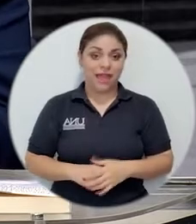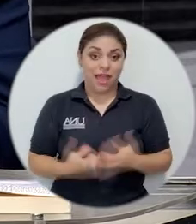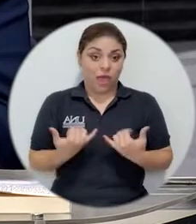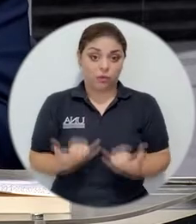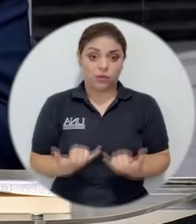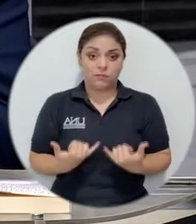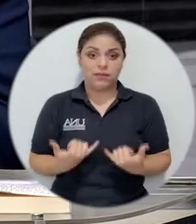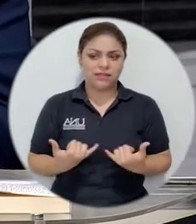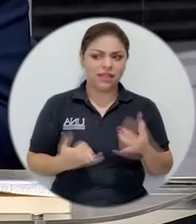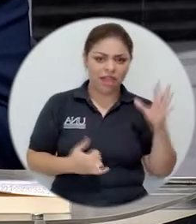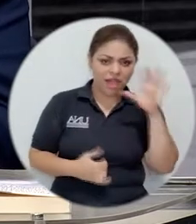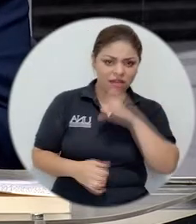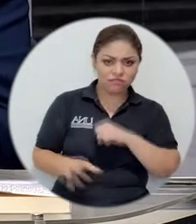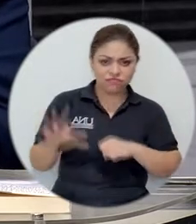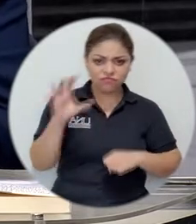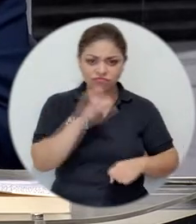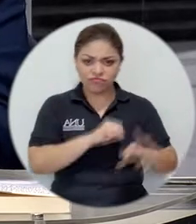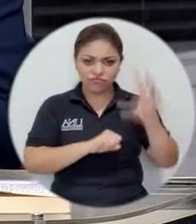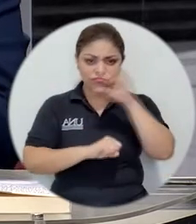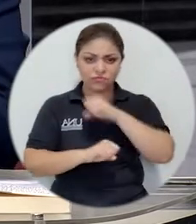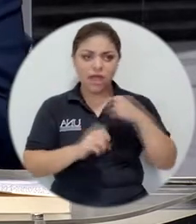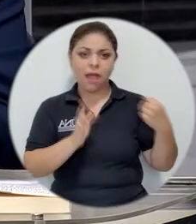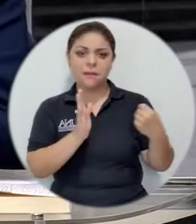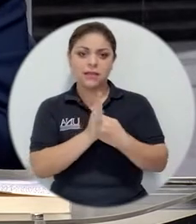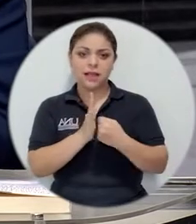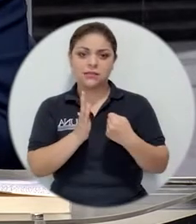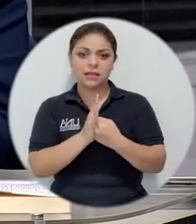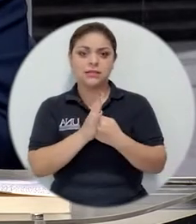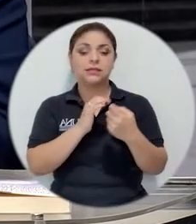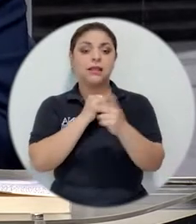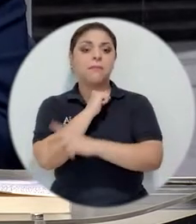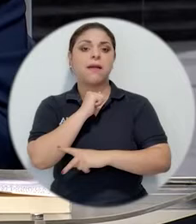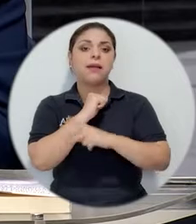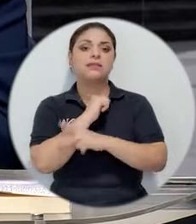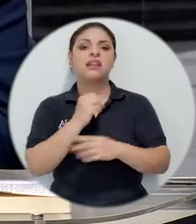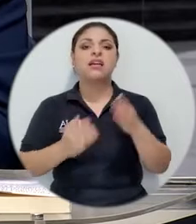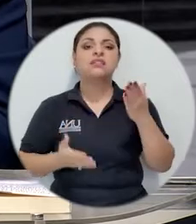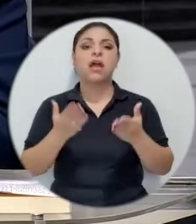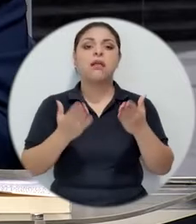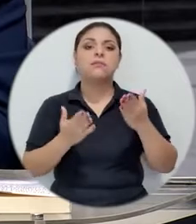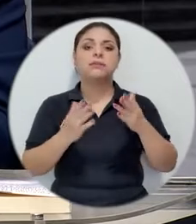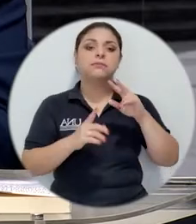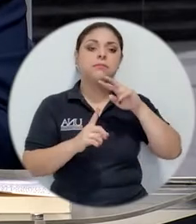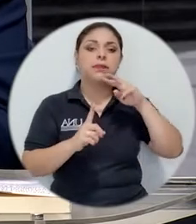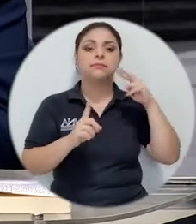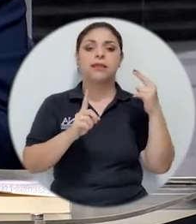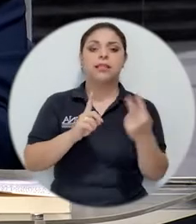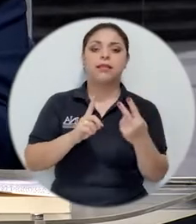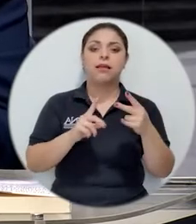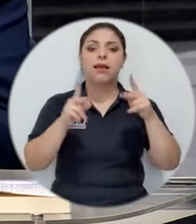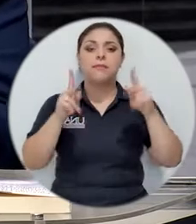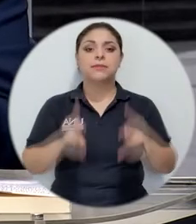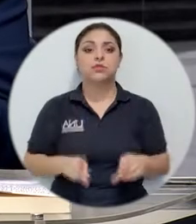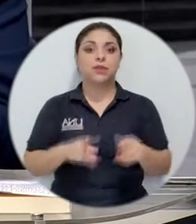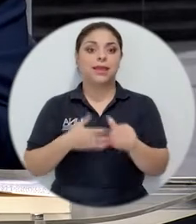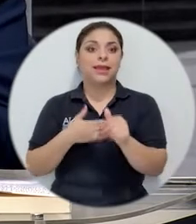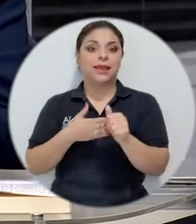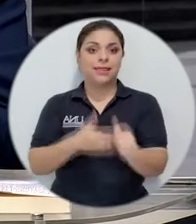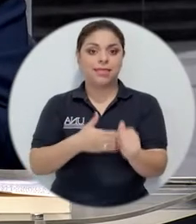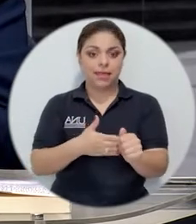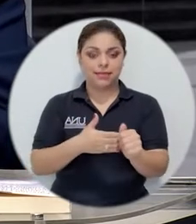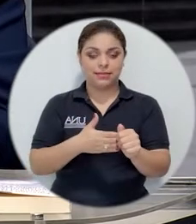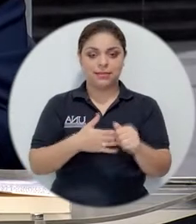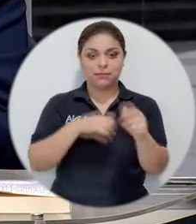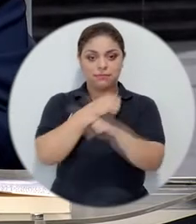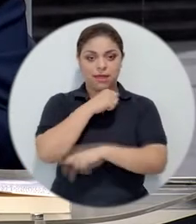día la identificación de las amenazas que enfrenta el país mucho va a depender también de la perspectiva de la persona que esté